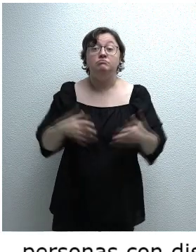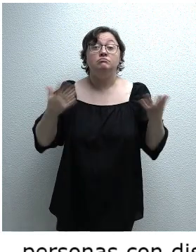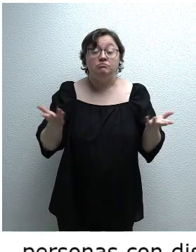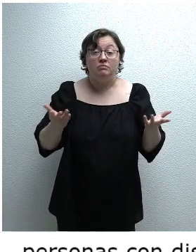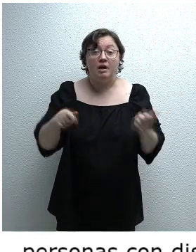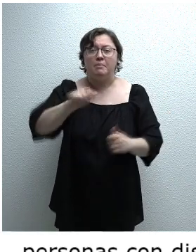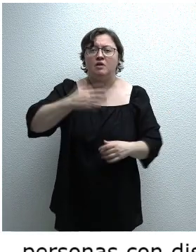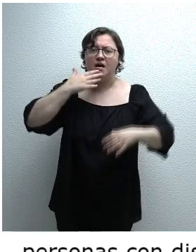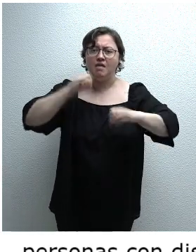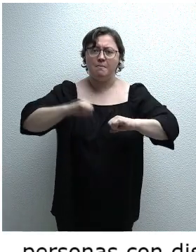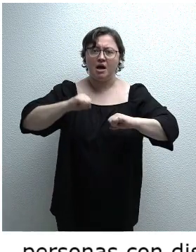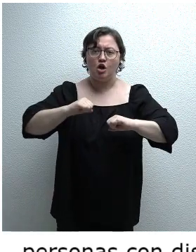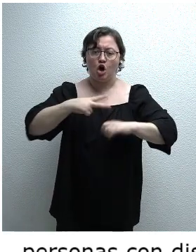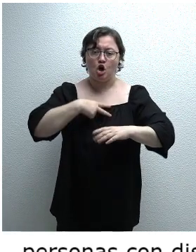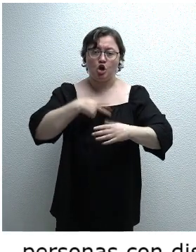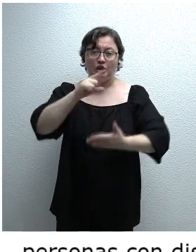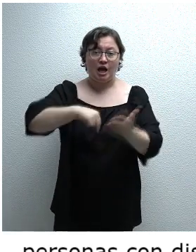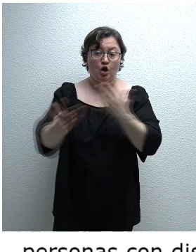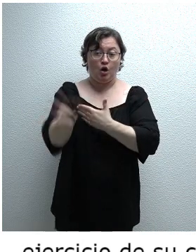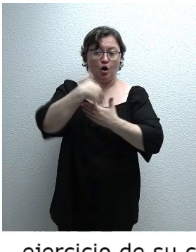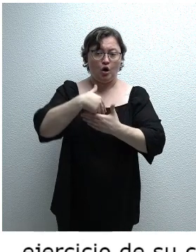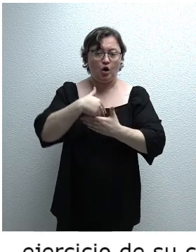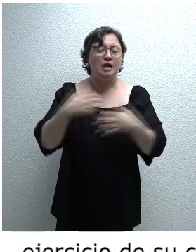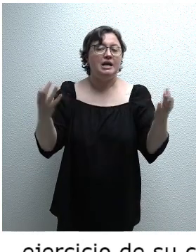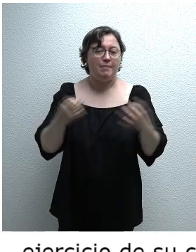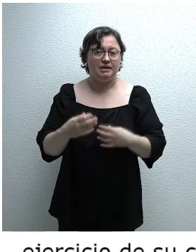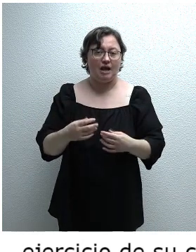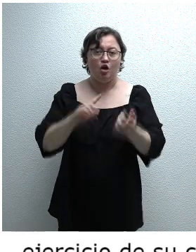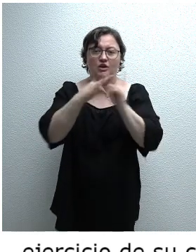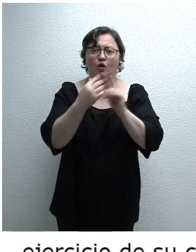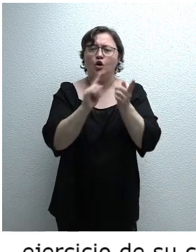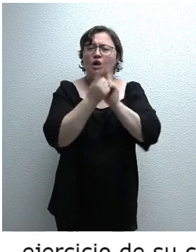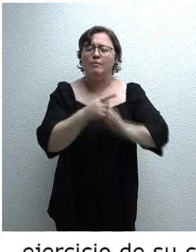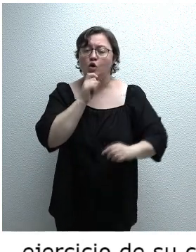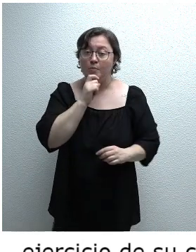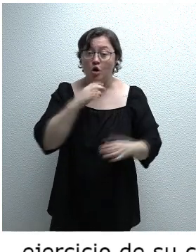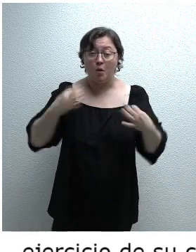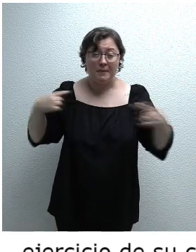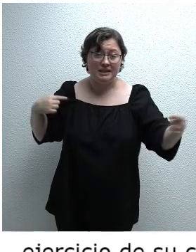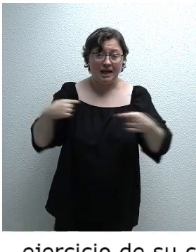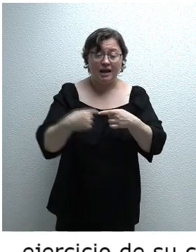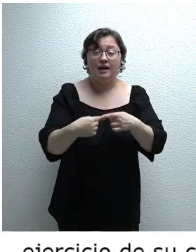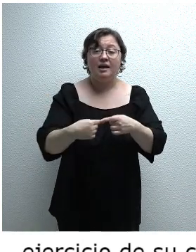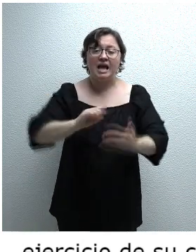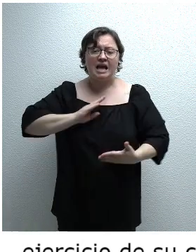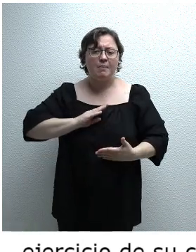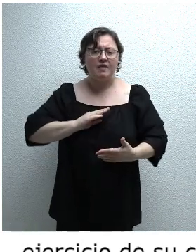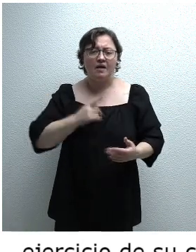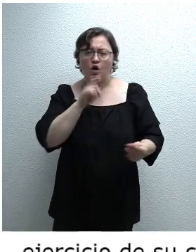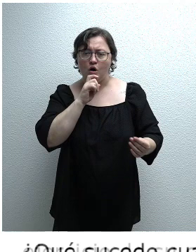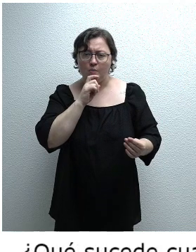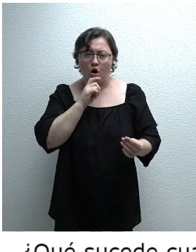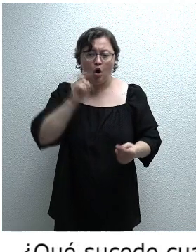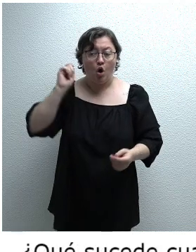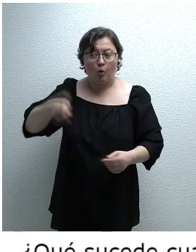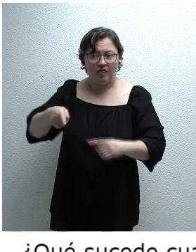una persona aparece en una notaría y qué ha cambiado? Tradicionalmente, la regulación de la capacidad de las personas se hacía por vía de una